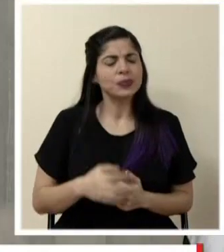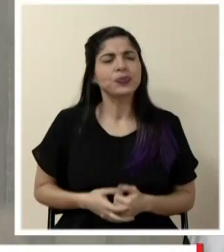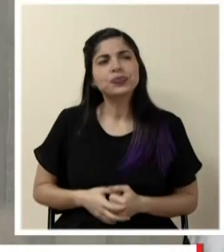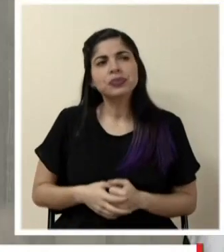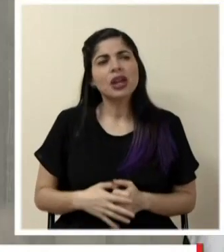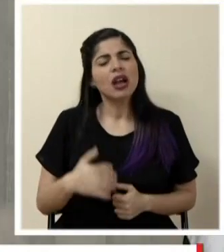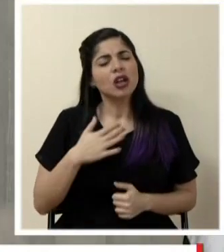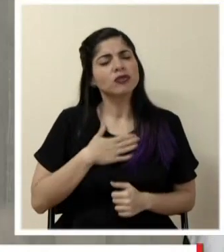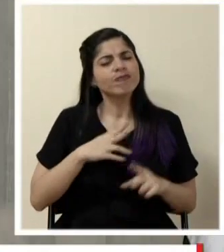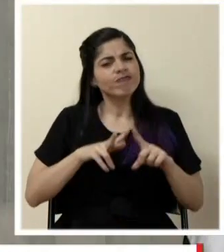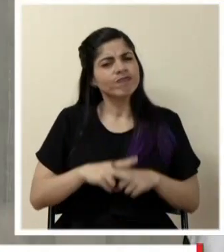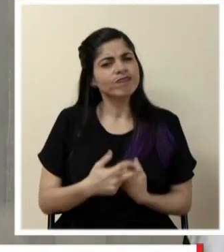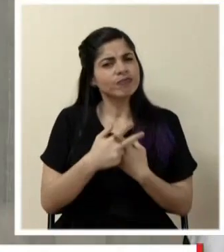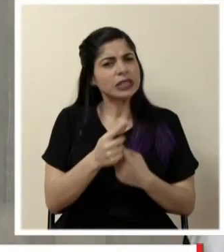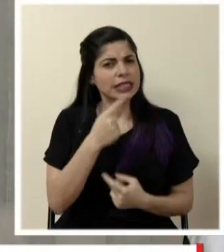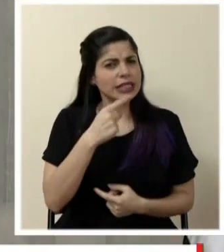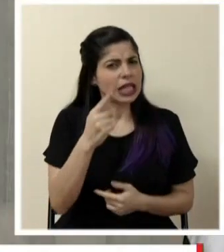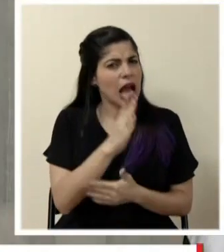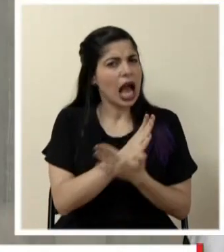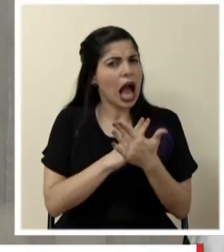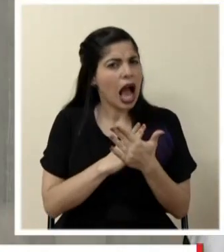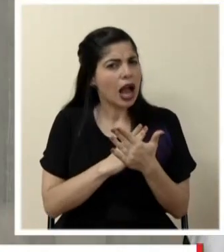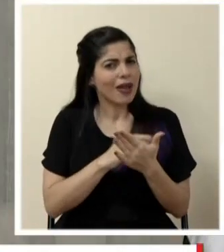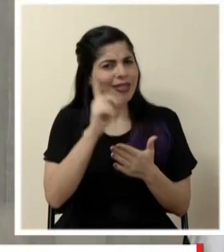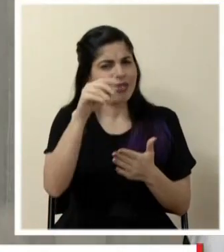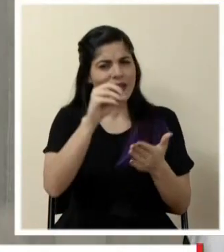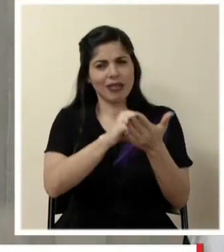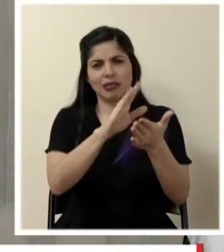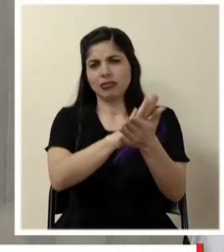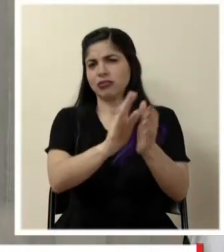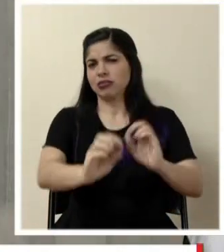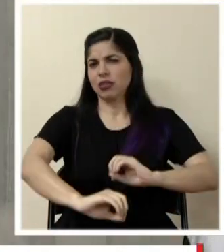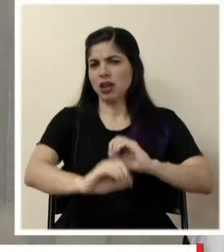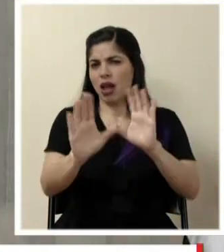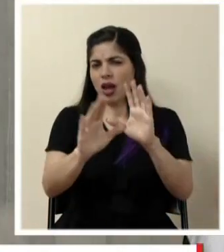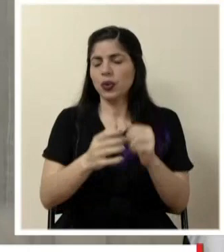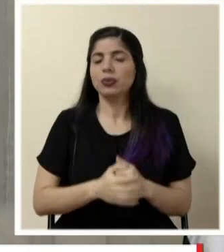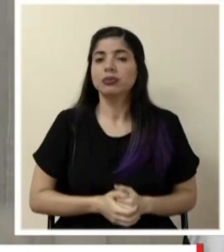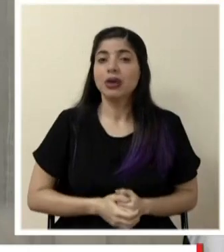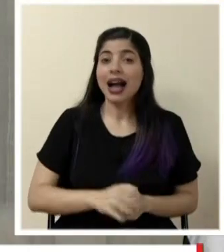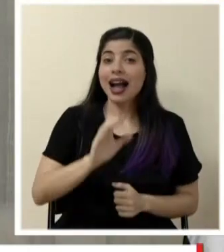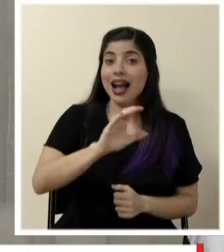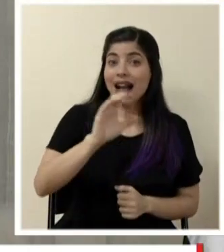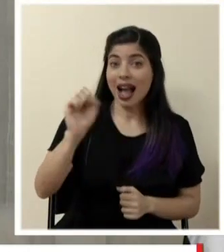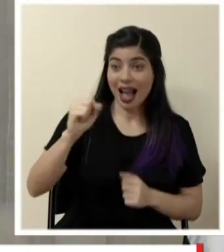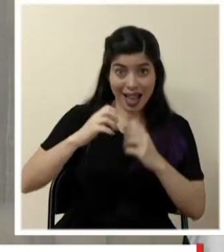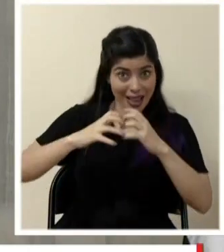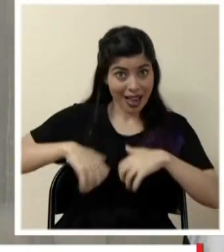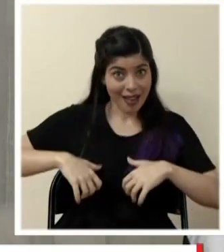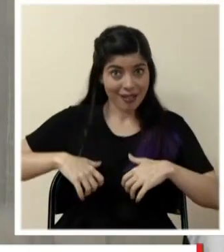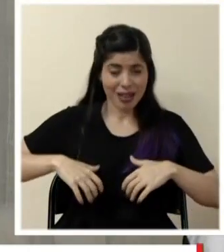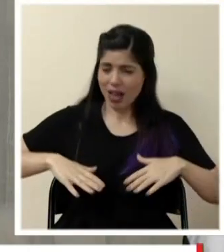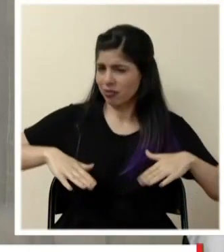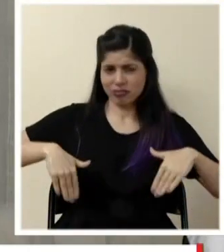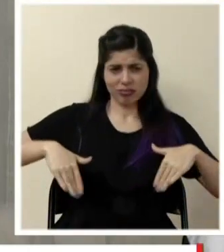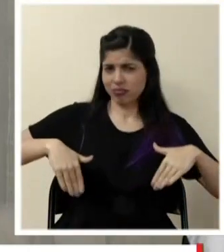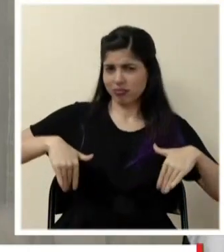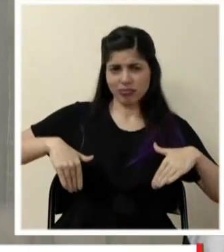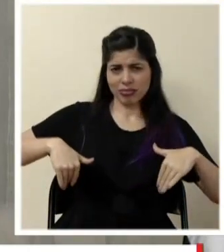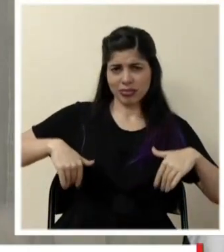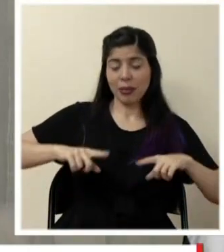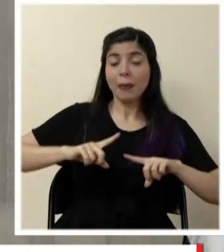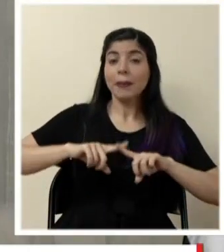empezar diciendo algo que tiene que quedar patente. La caja no está quebrada.